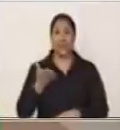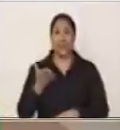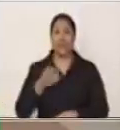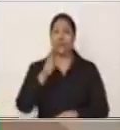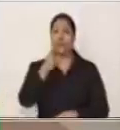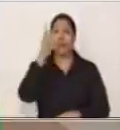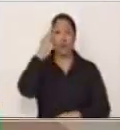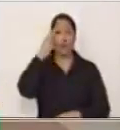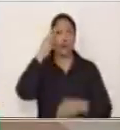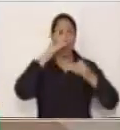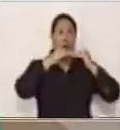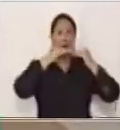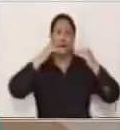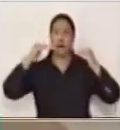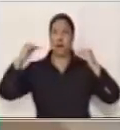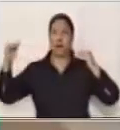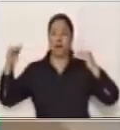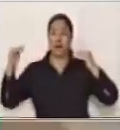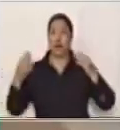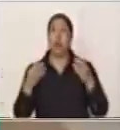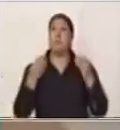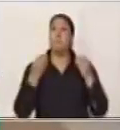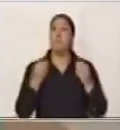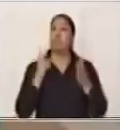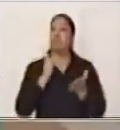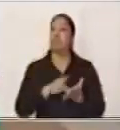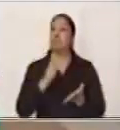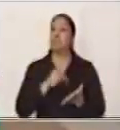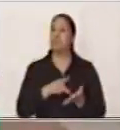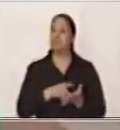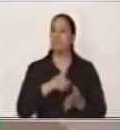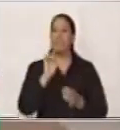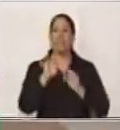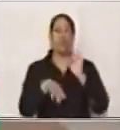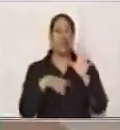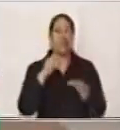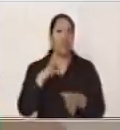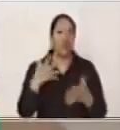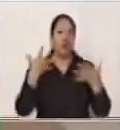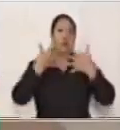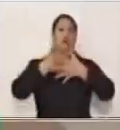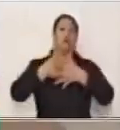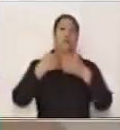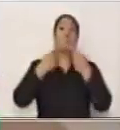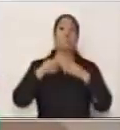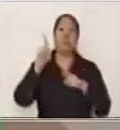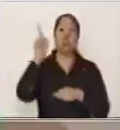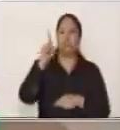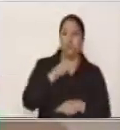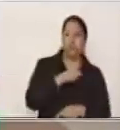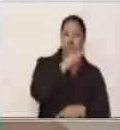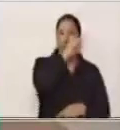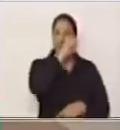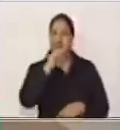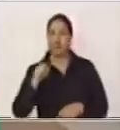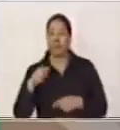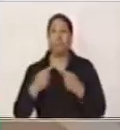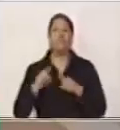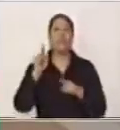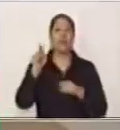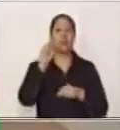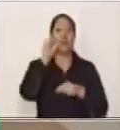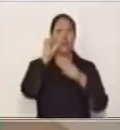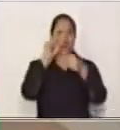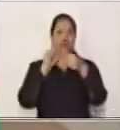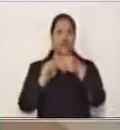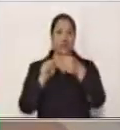lineal. Muchas veces hay una pequeña confusión de hacerlo de forma cruzada, pero allí ya es con división, que en la siguiente